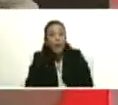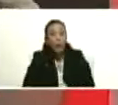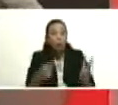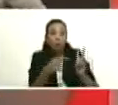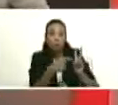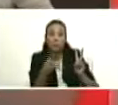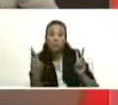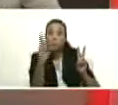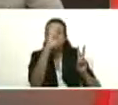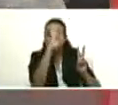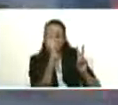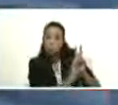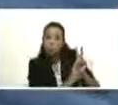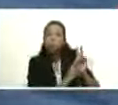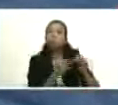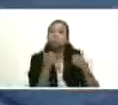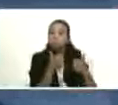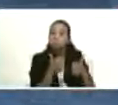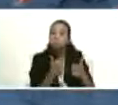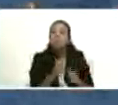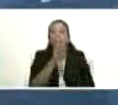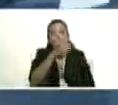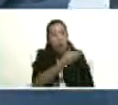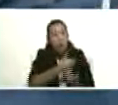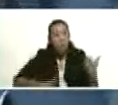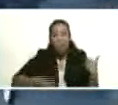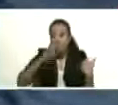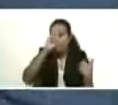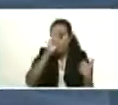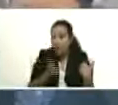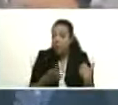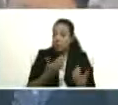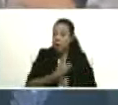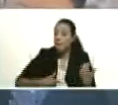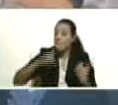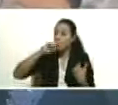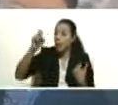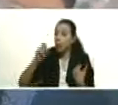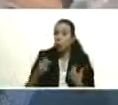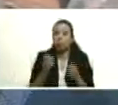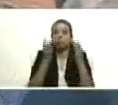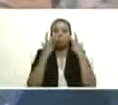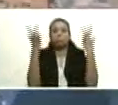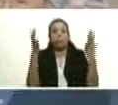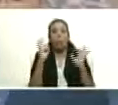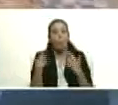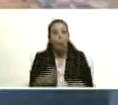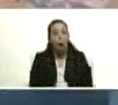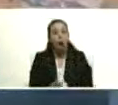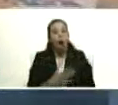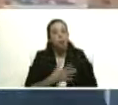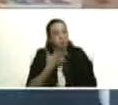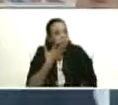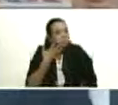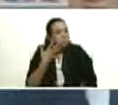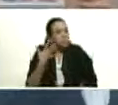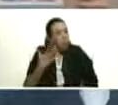respetan mucho al país y lo respetan mucho ustedes, presidente. Yo se lo comenté, es impresionante y me dio mucho, mucho